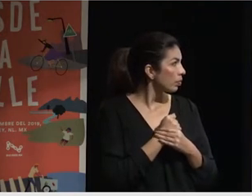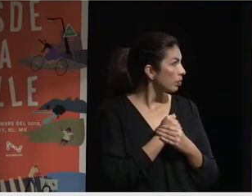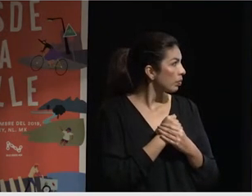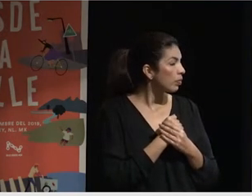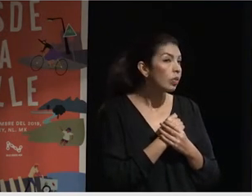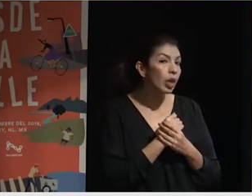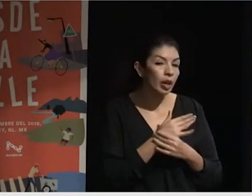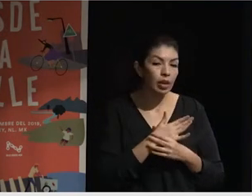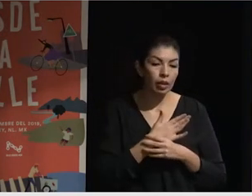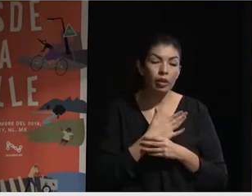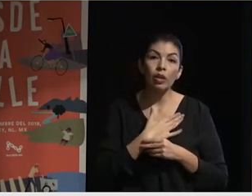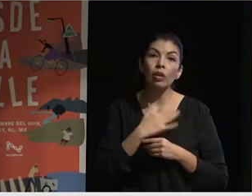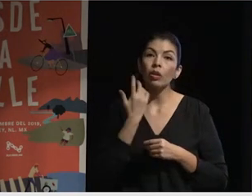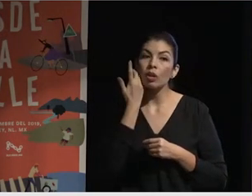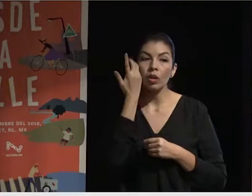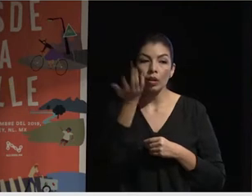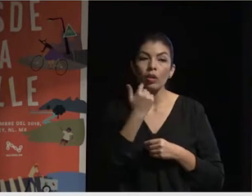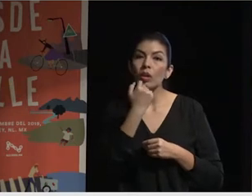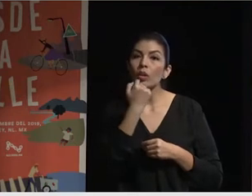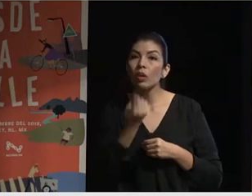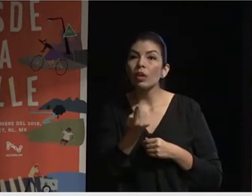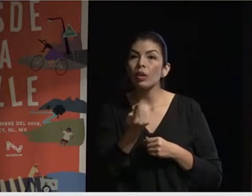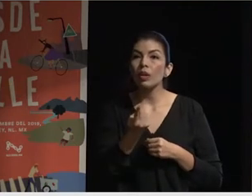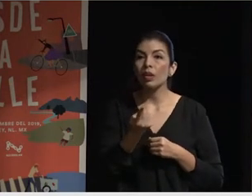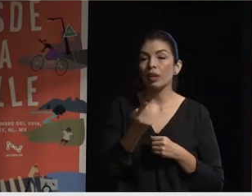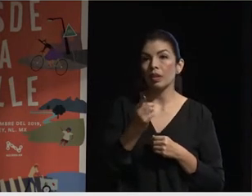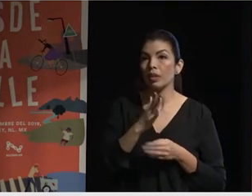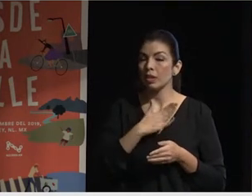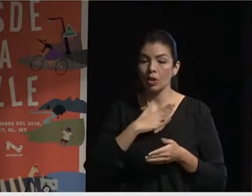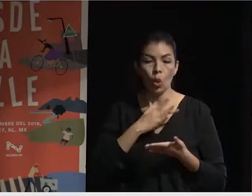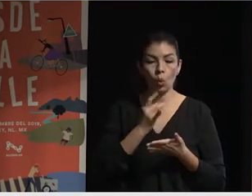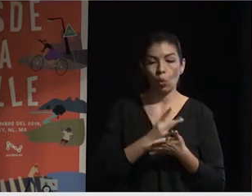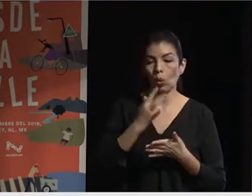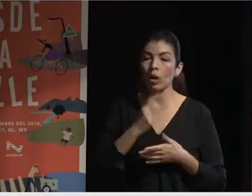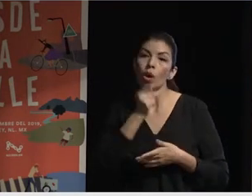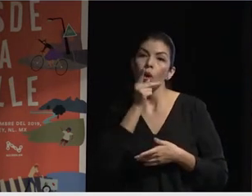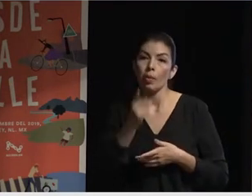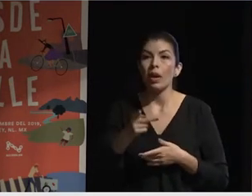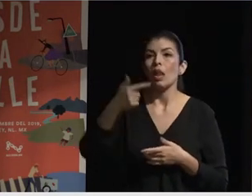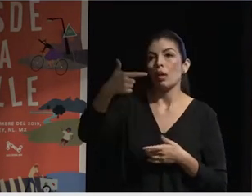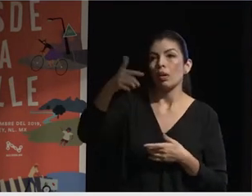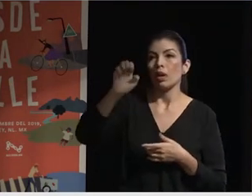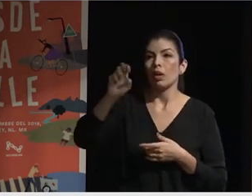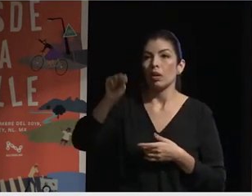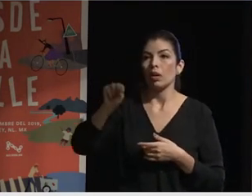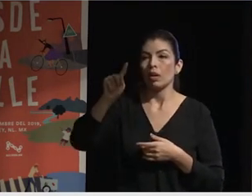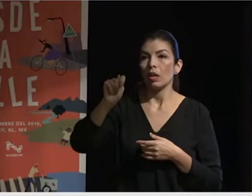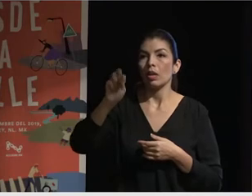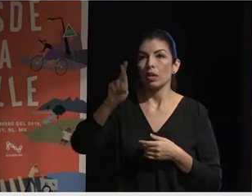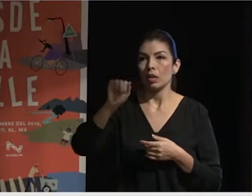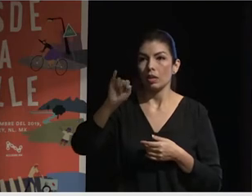interesa difundir una palabra gringa nada más porque sí, pero sí compartirles que para mí